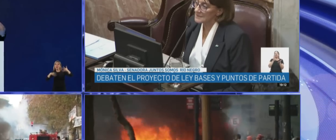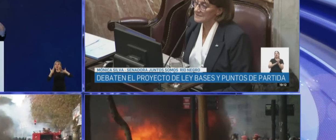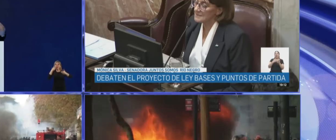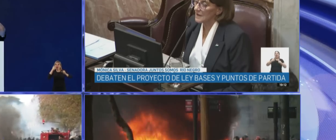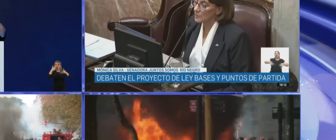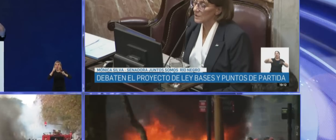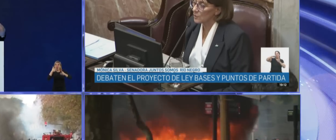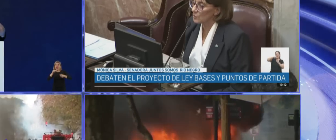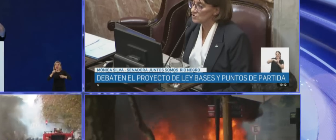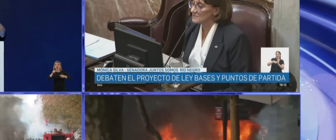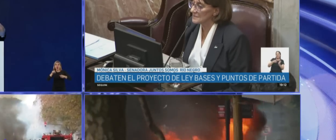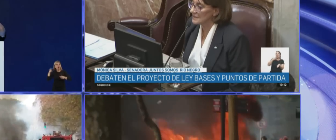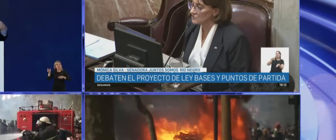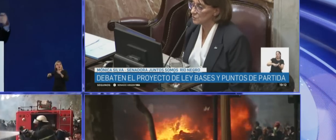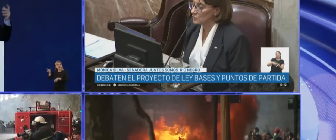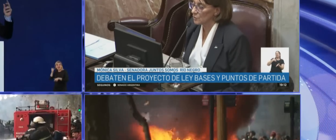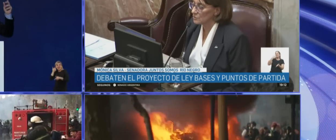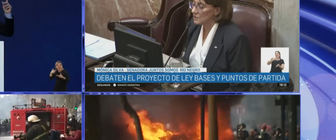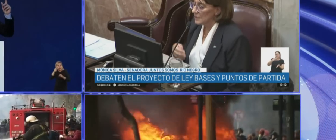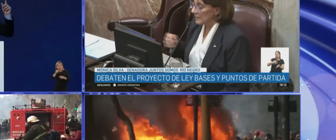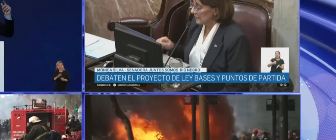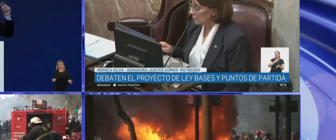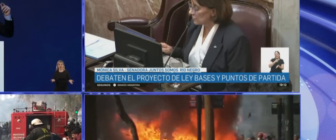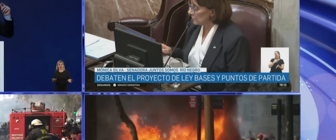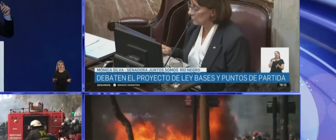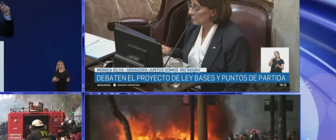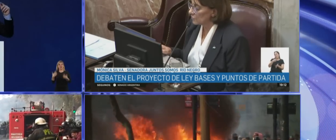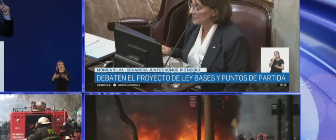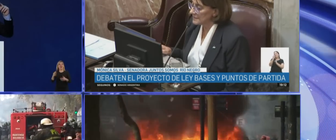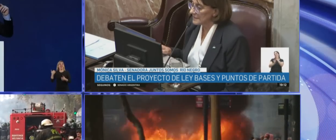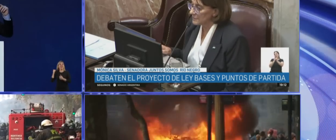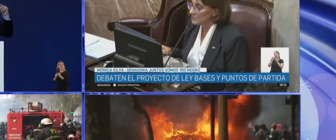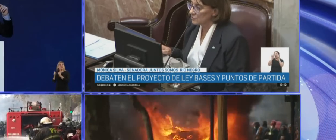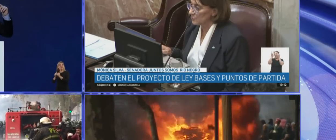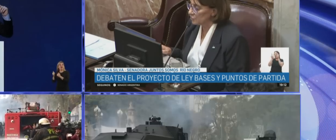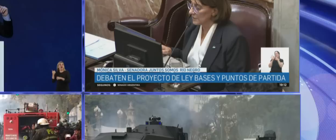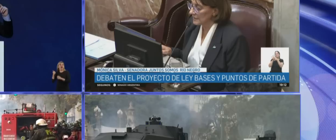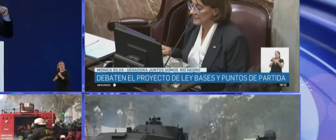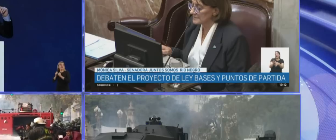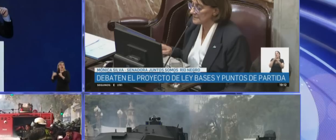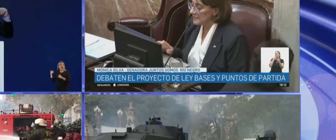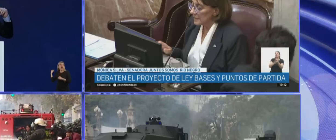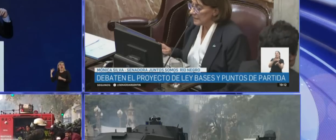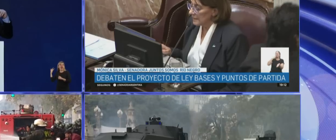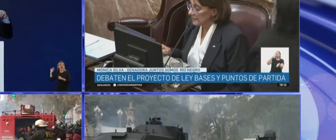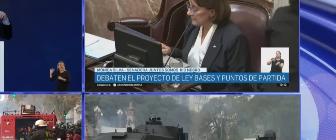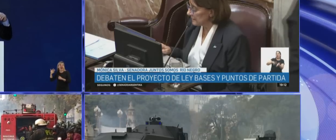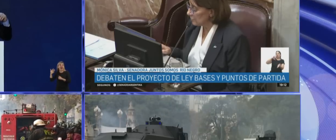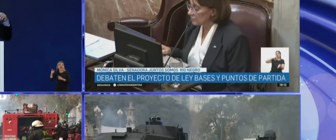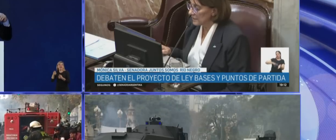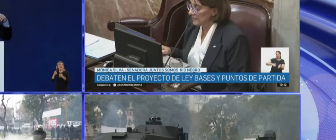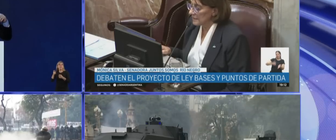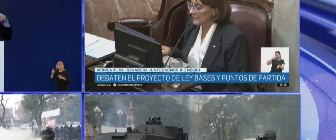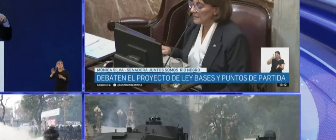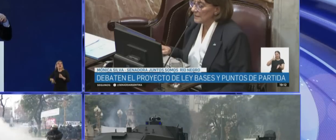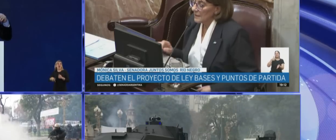ya las descubrieron otros. Y es por eso que a lo largo de la historia de la humanidad cada vez se necesitan menos años para duplicar el